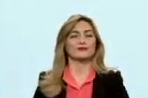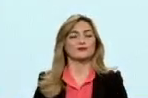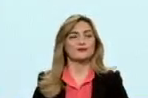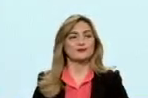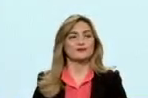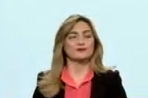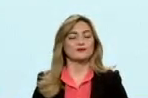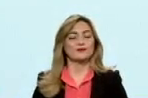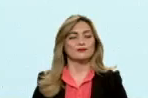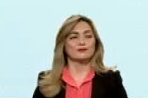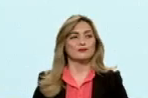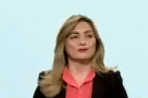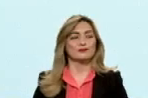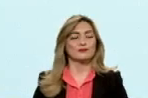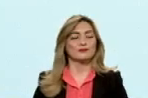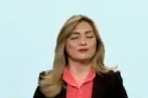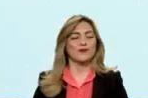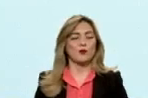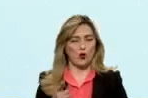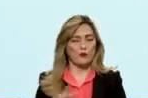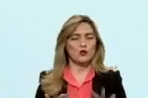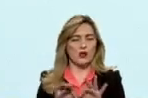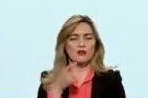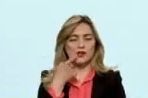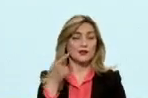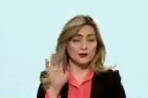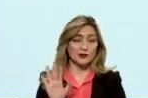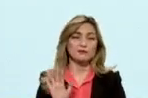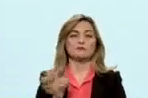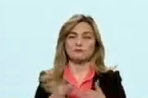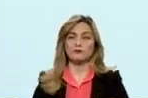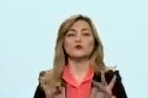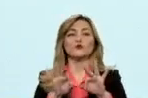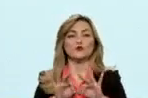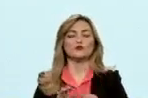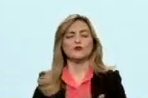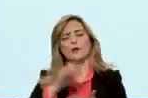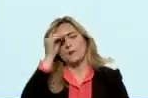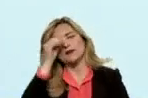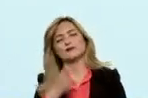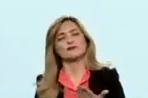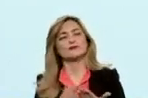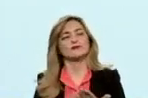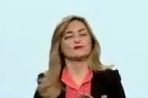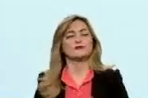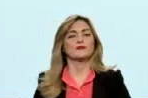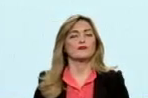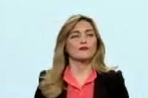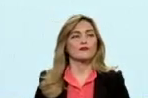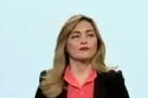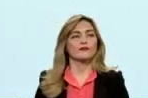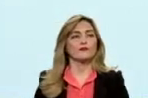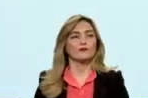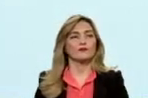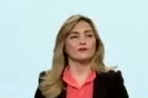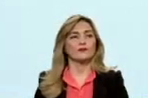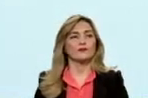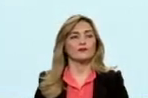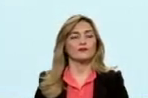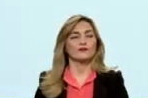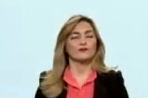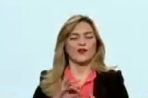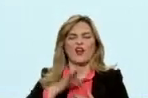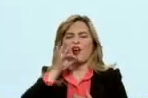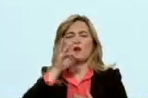obstante, es importante lo que usted bien ha definido. Hoy la gran evidencia, la gran lección que nos ha dejado también la época